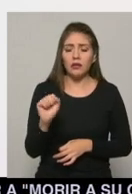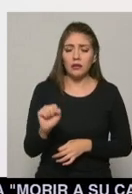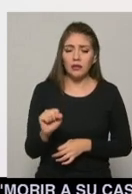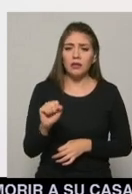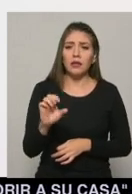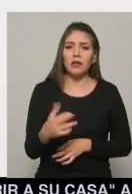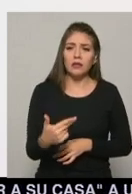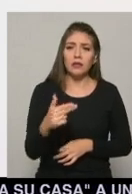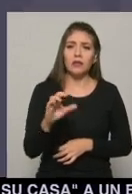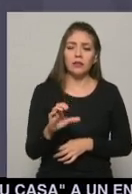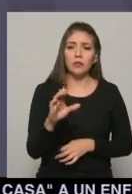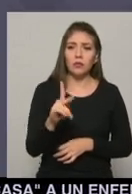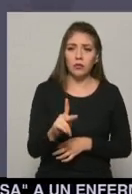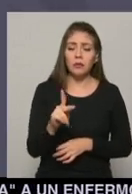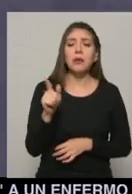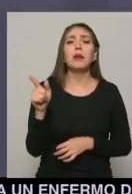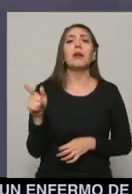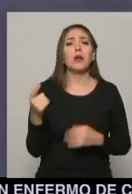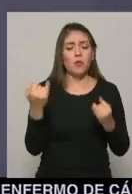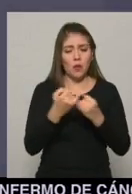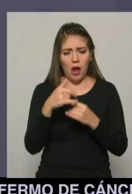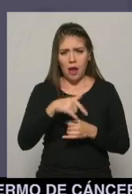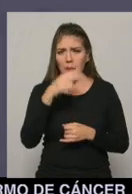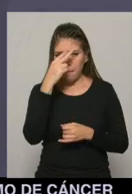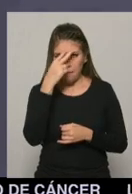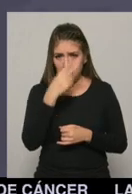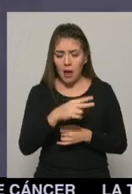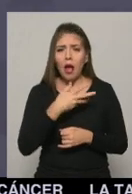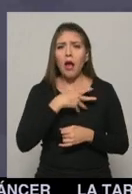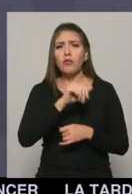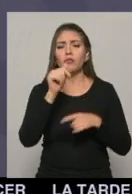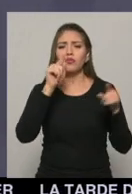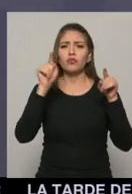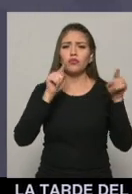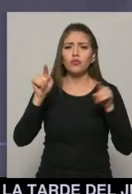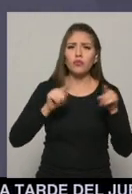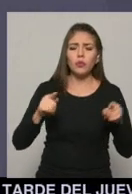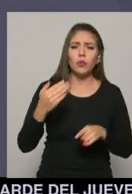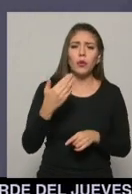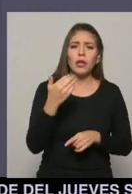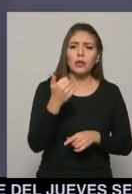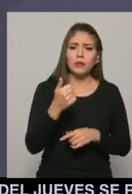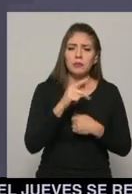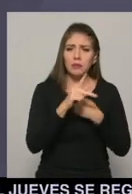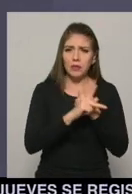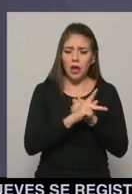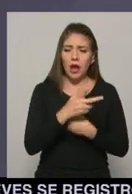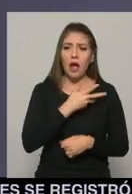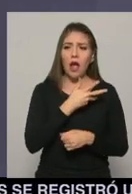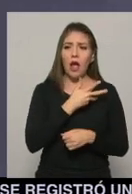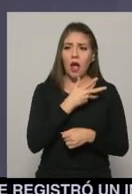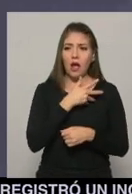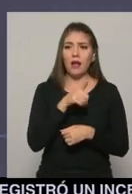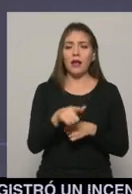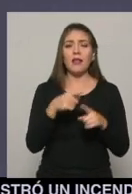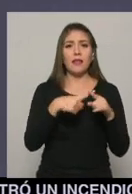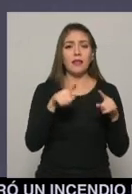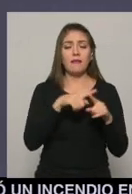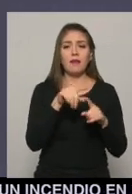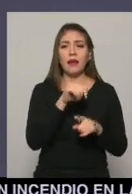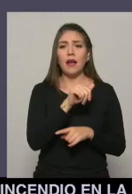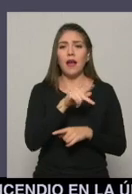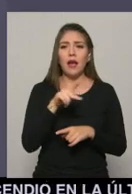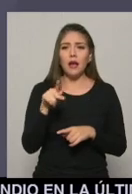decirte que hay 50 países que ya graban las aplicaciones y las plataformas digitales en todo el mundo,